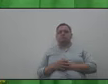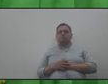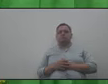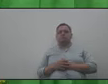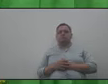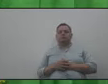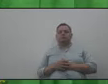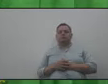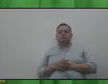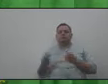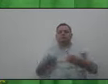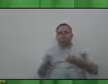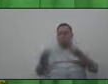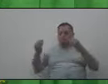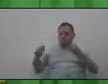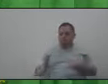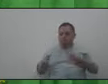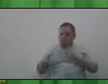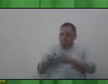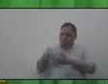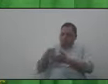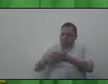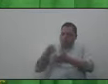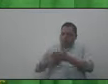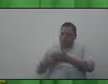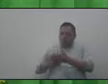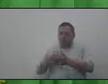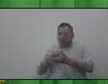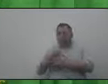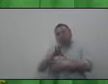muy grande de lo que se ha avanzado en el sistema de salud,